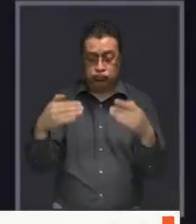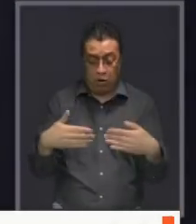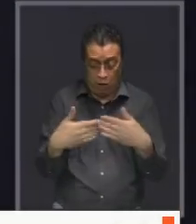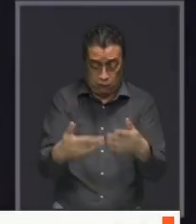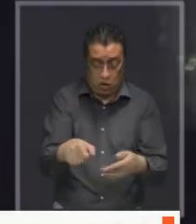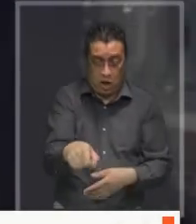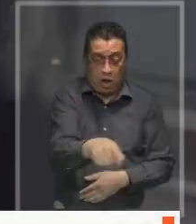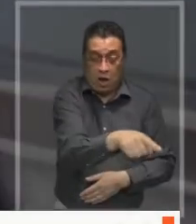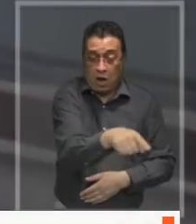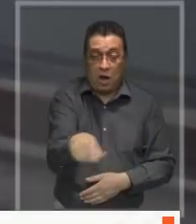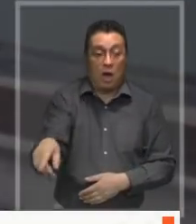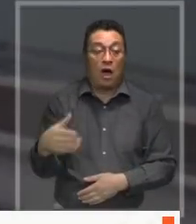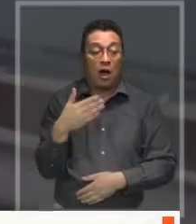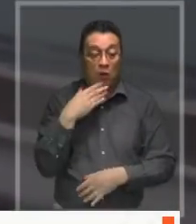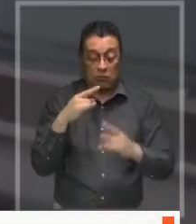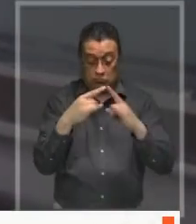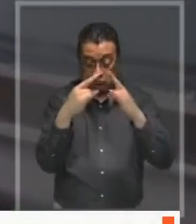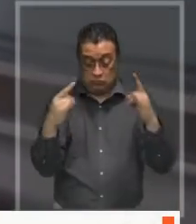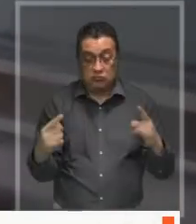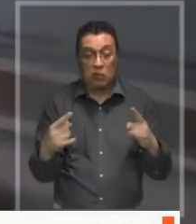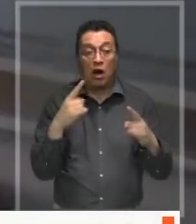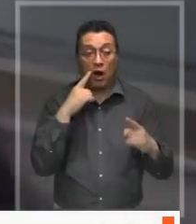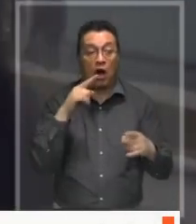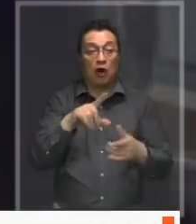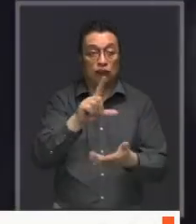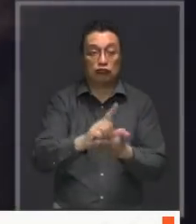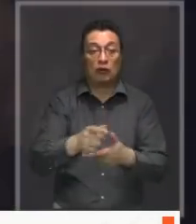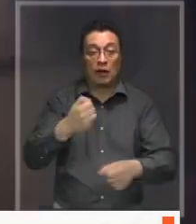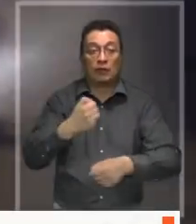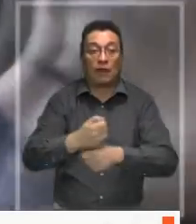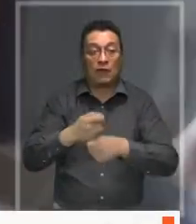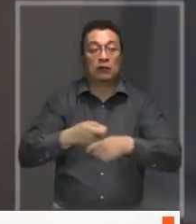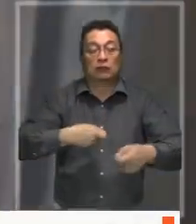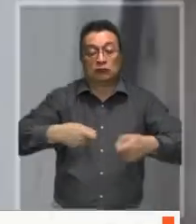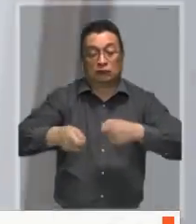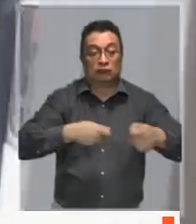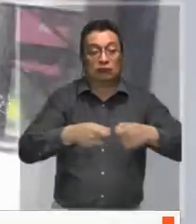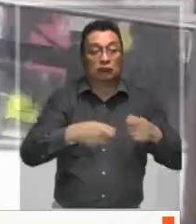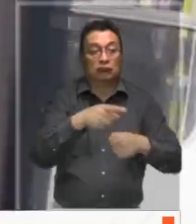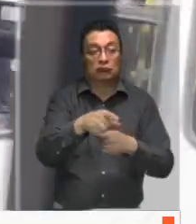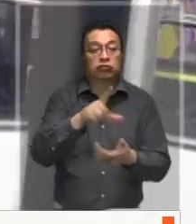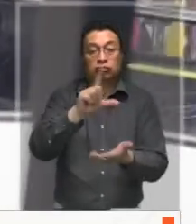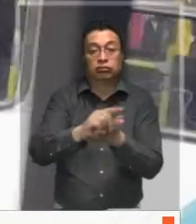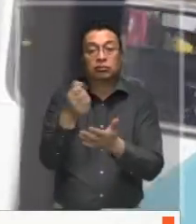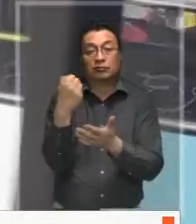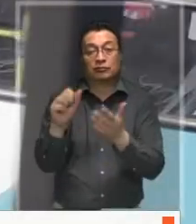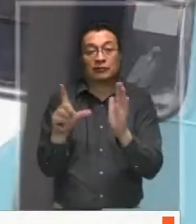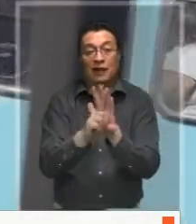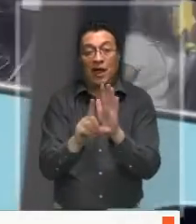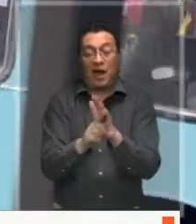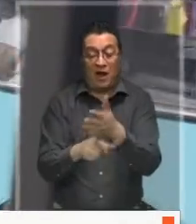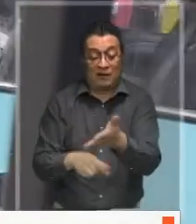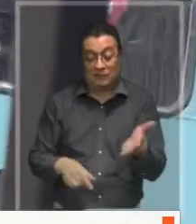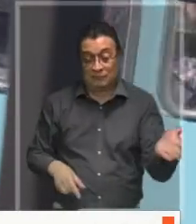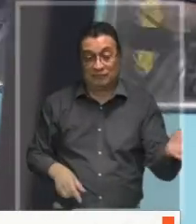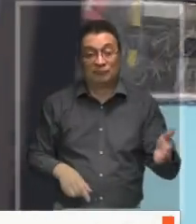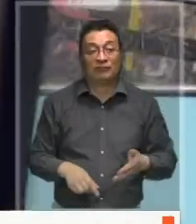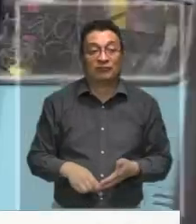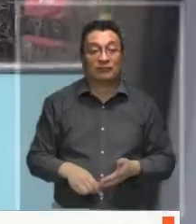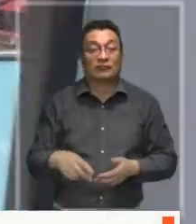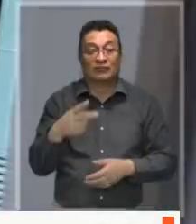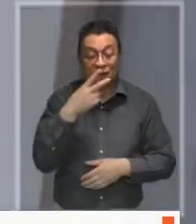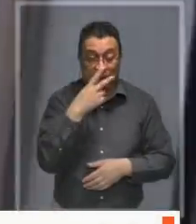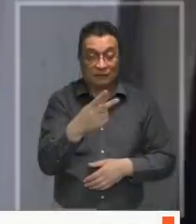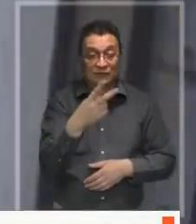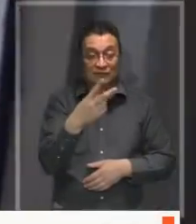tenemos un puesto de trabajo del comercio no establecido. Como pueden ver,